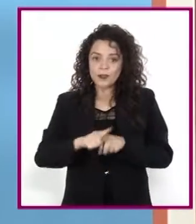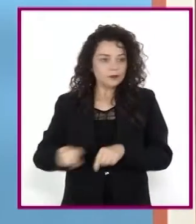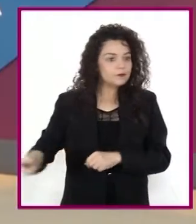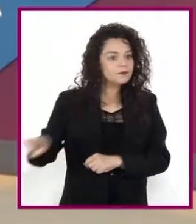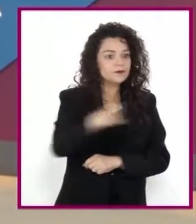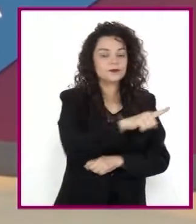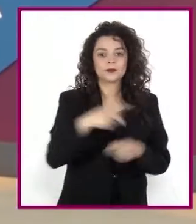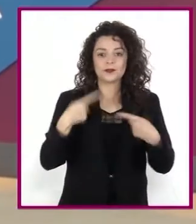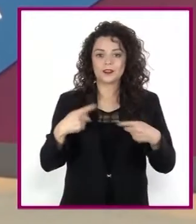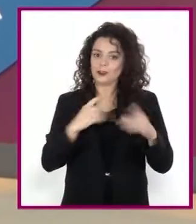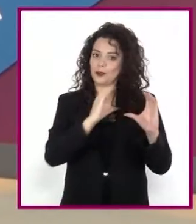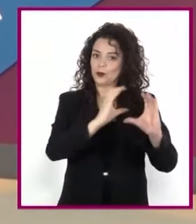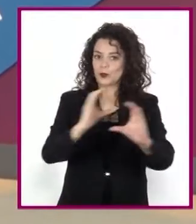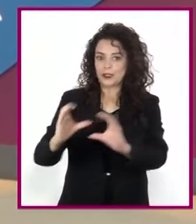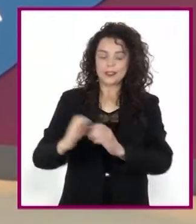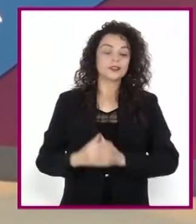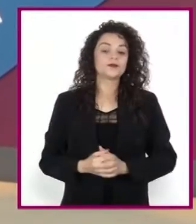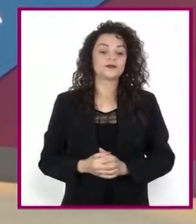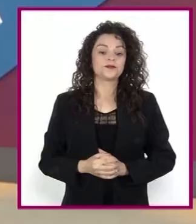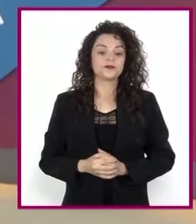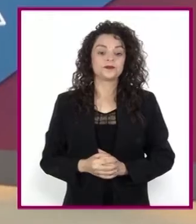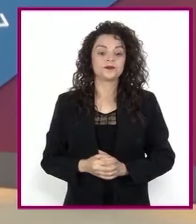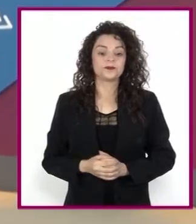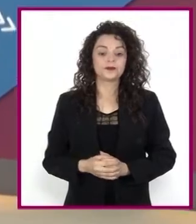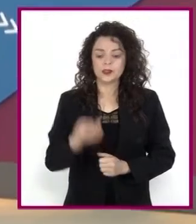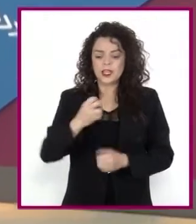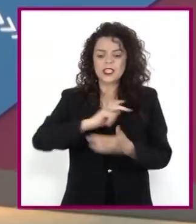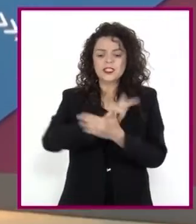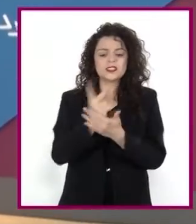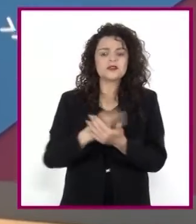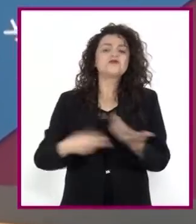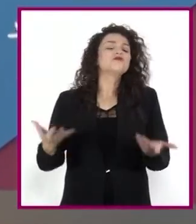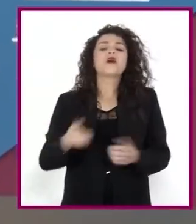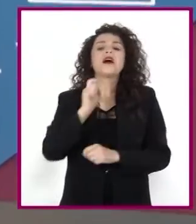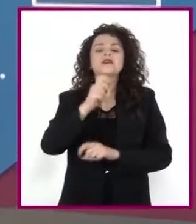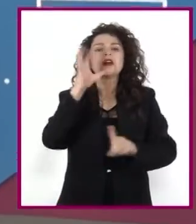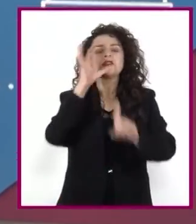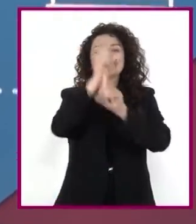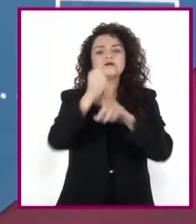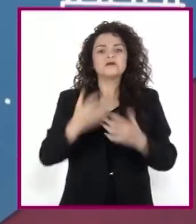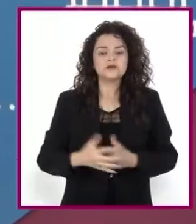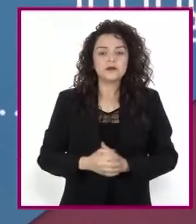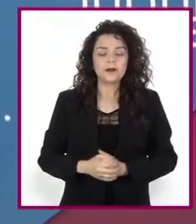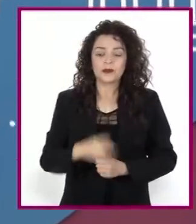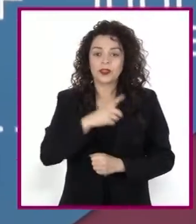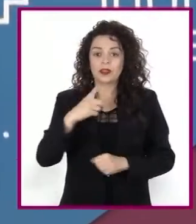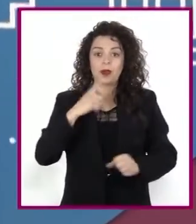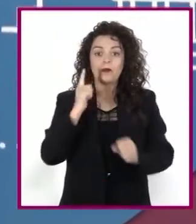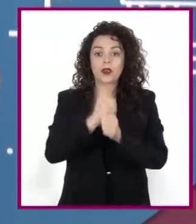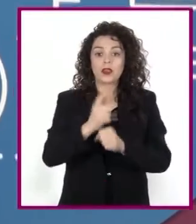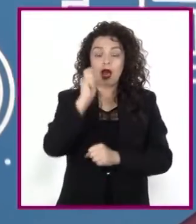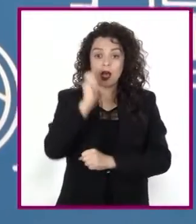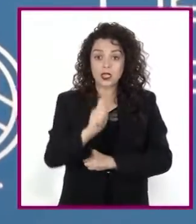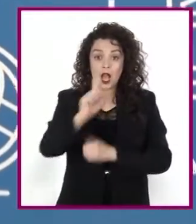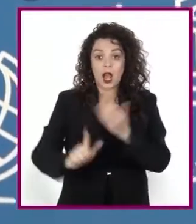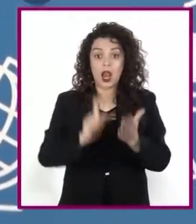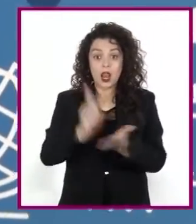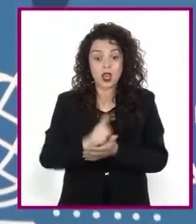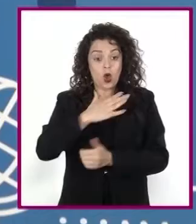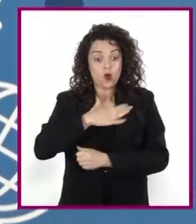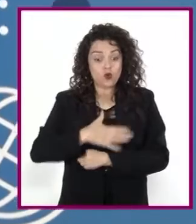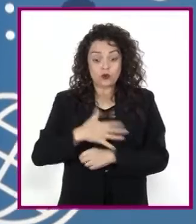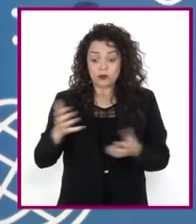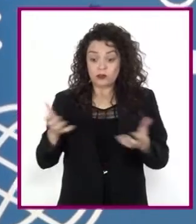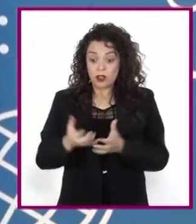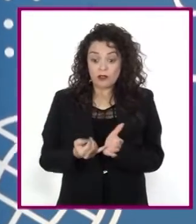demás. El propósito de la sesión es que ustedes identifiquen que la aplicación justa de las leyes es el medio